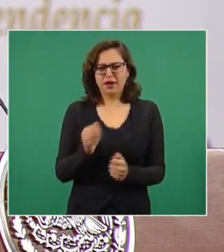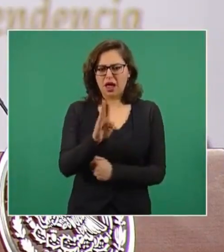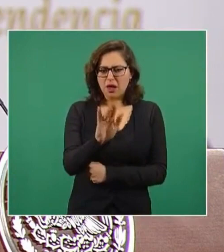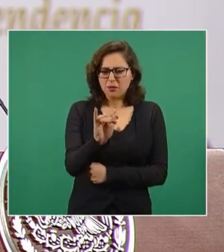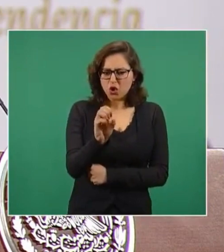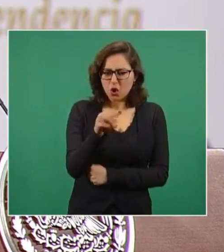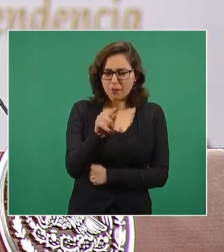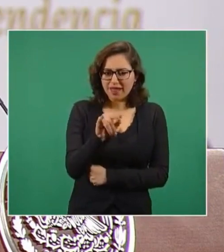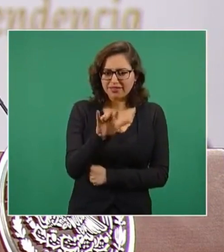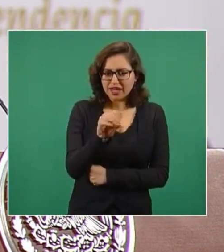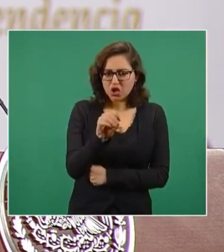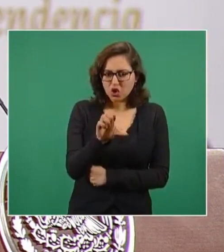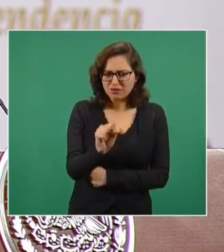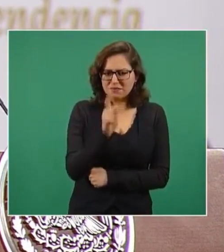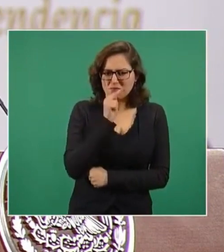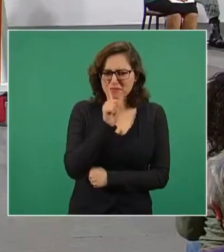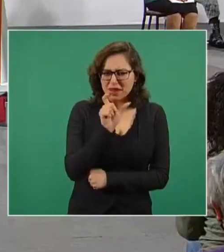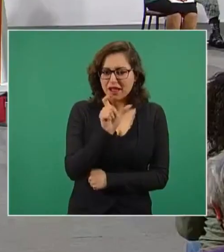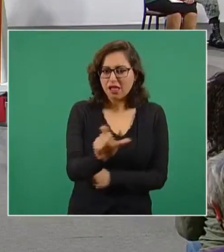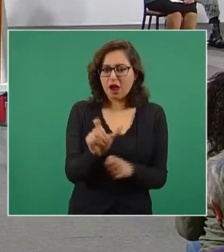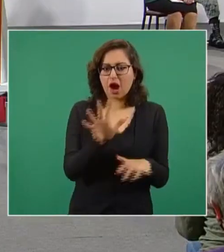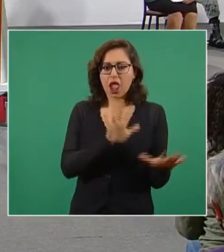toda una manipulación, pues es la huella.